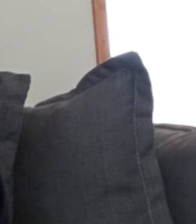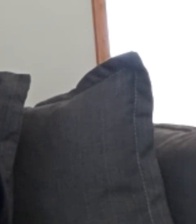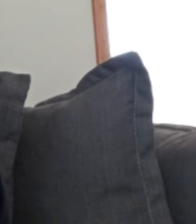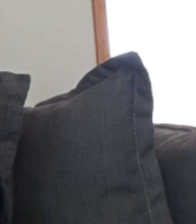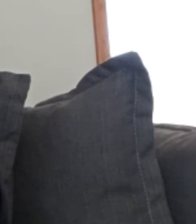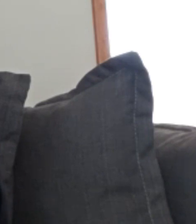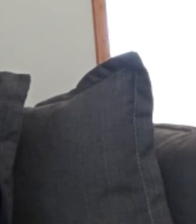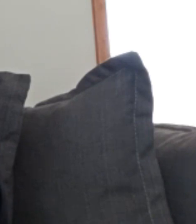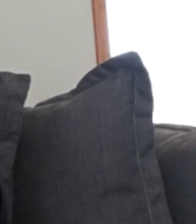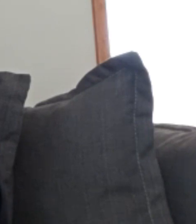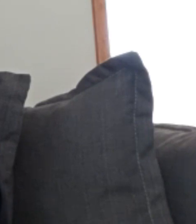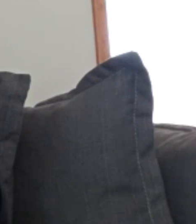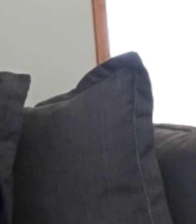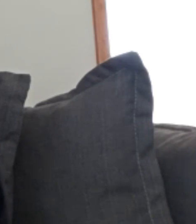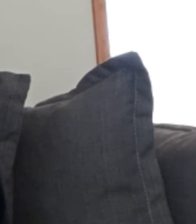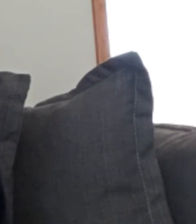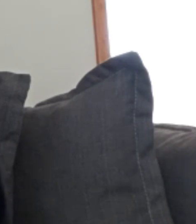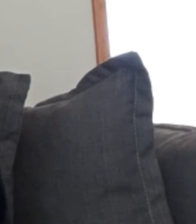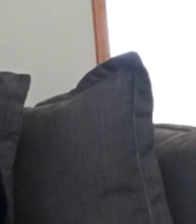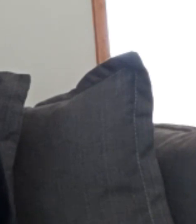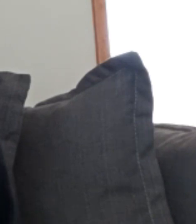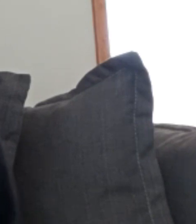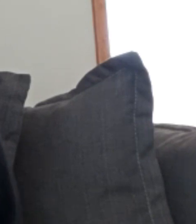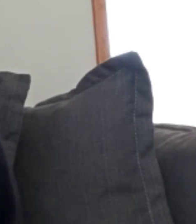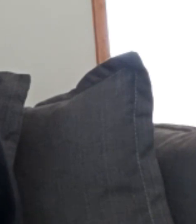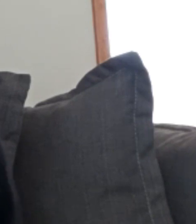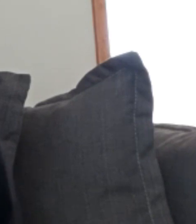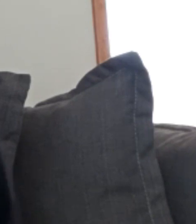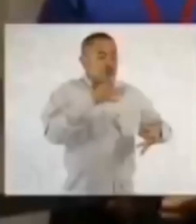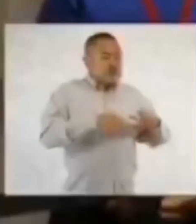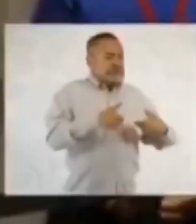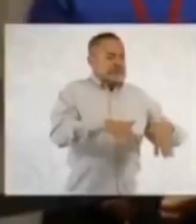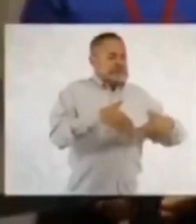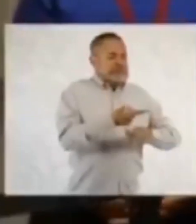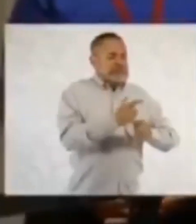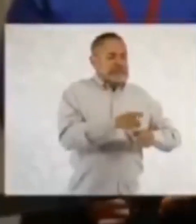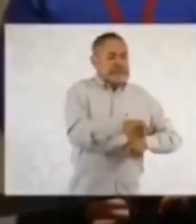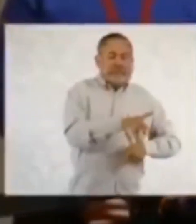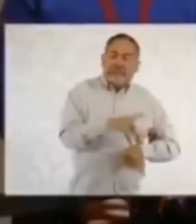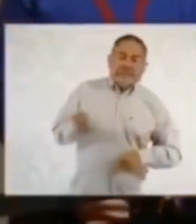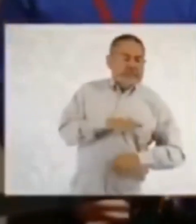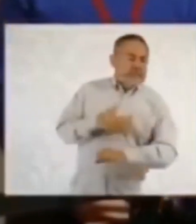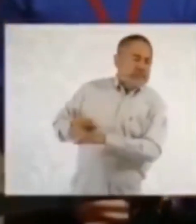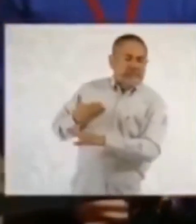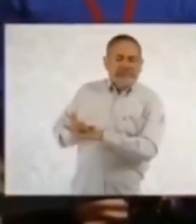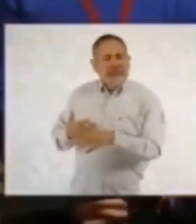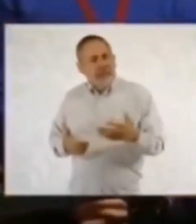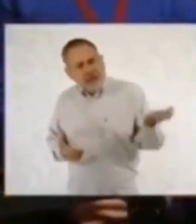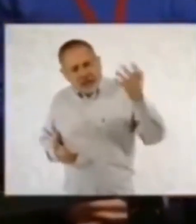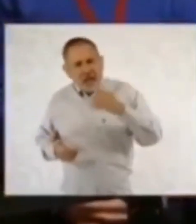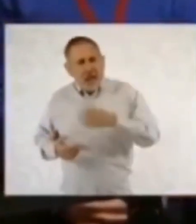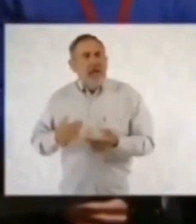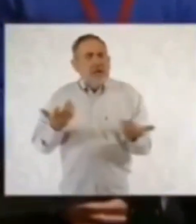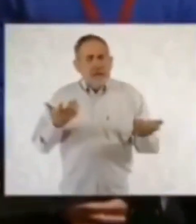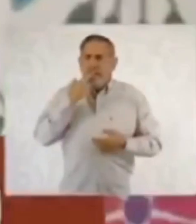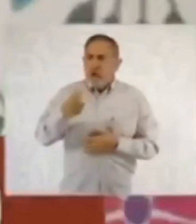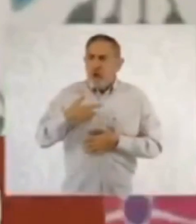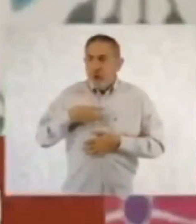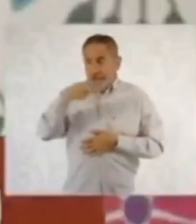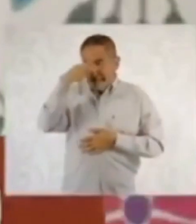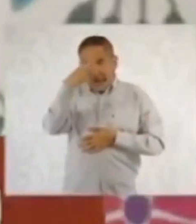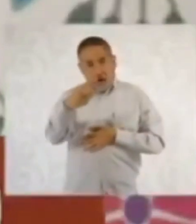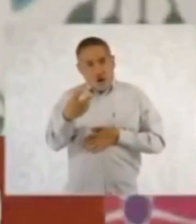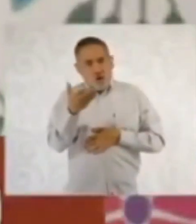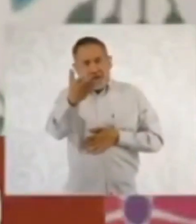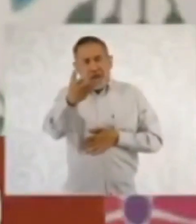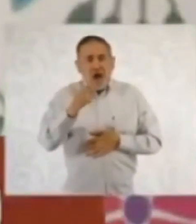que le concierne a los y las mexicanas. Si no sería ya momento de que México